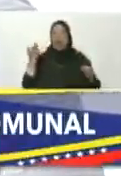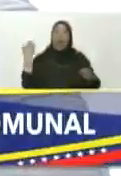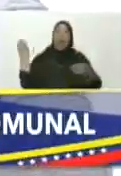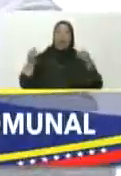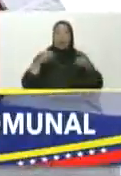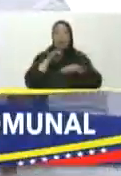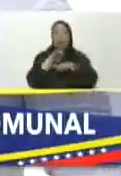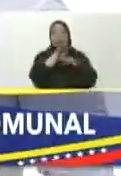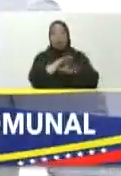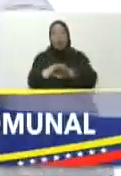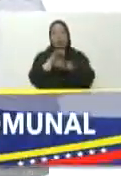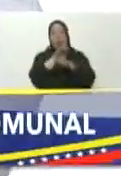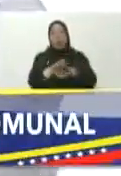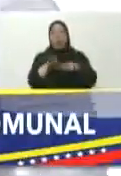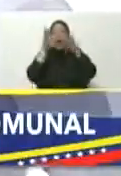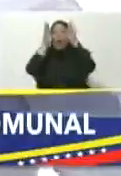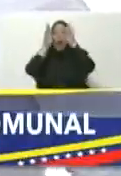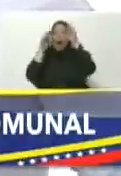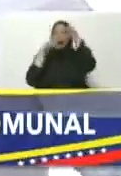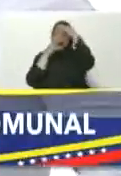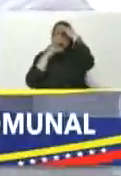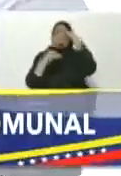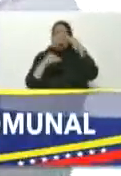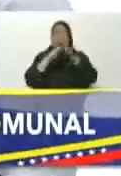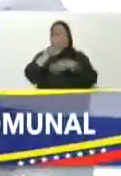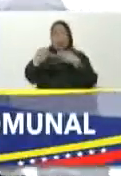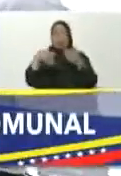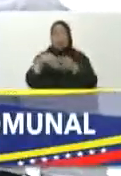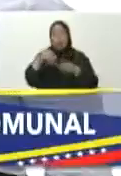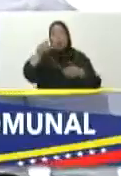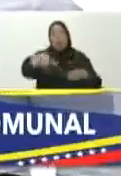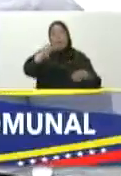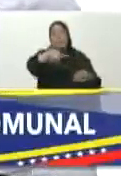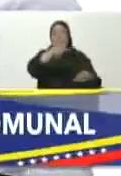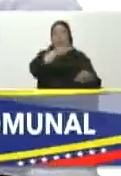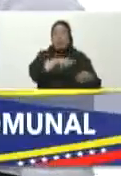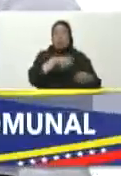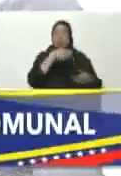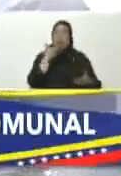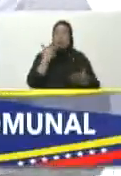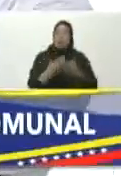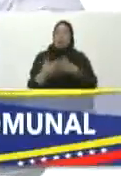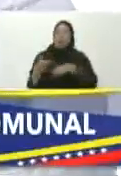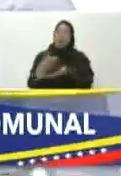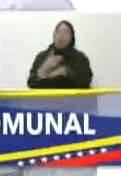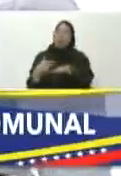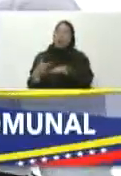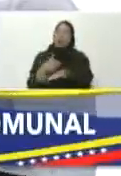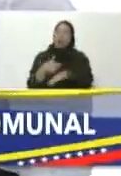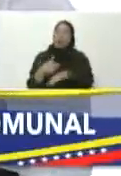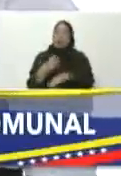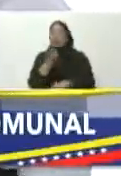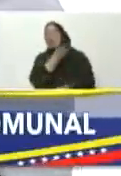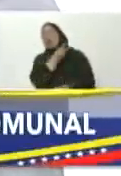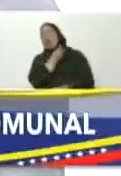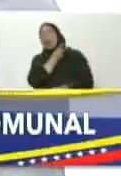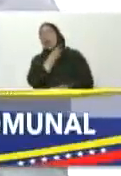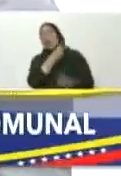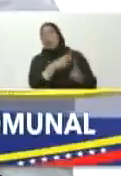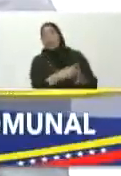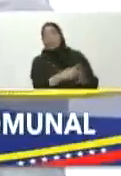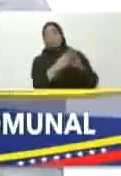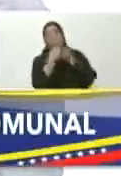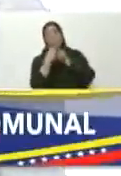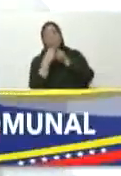Esto es para la atención a todo el pueblo. Esto fue dotado gracias a nuestro gobernador Rafael Lacaba. Estás